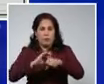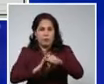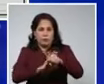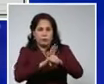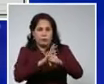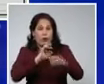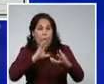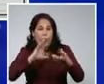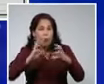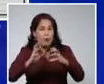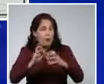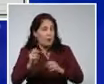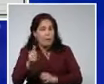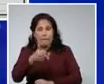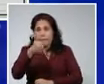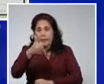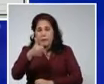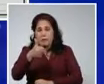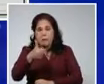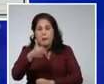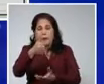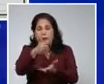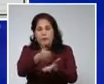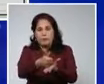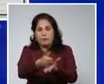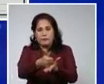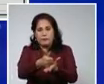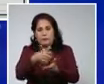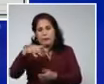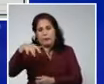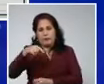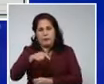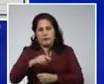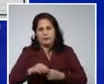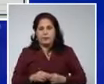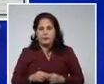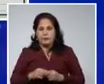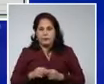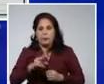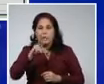complejidad en el municipio cabecera, con una tasa de